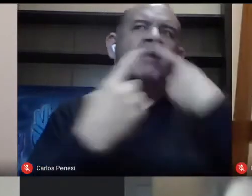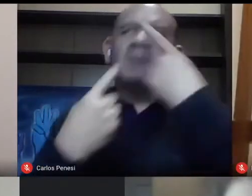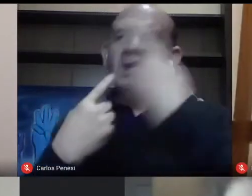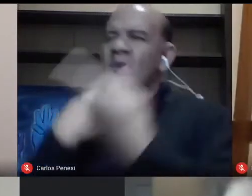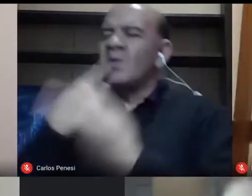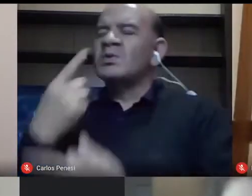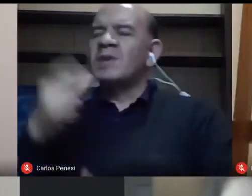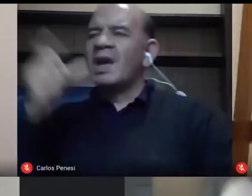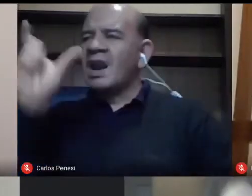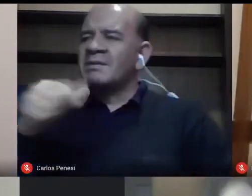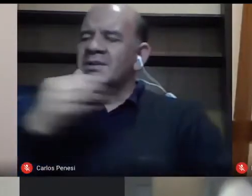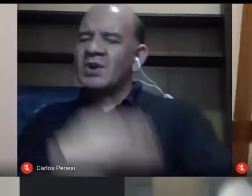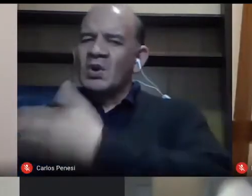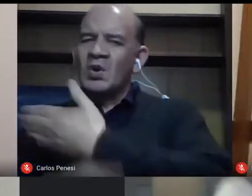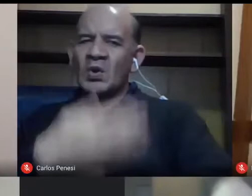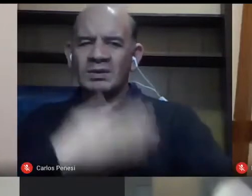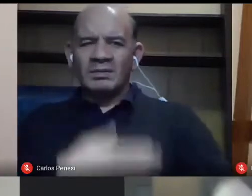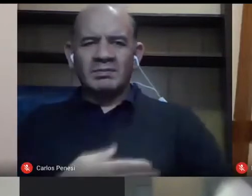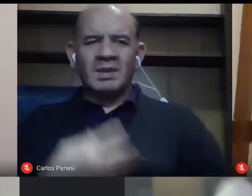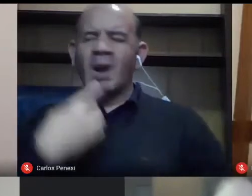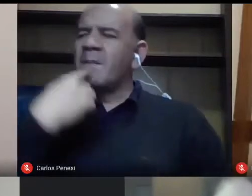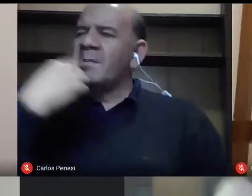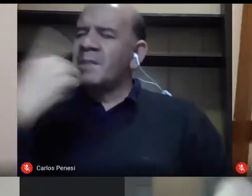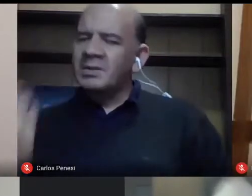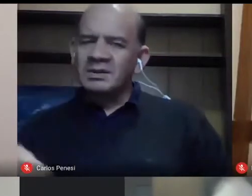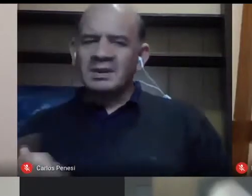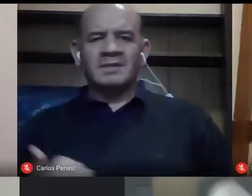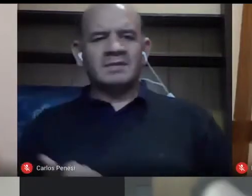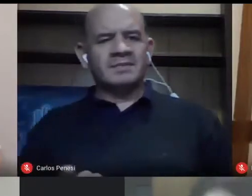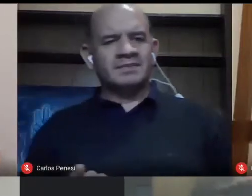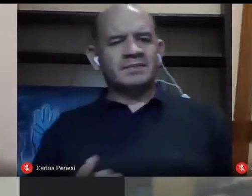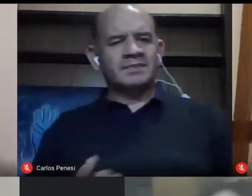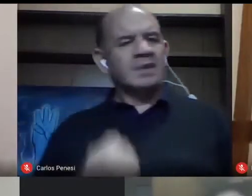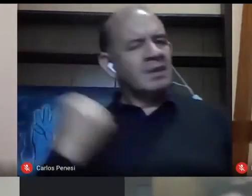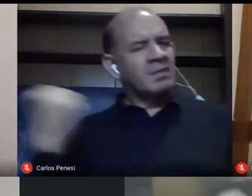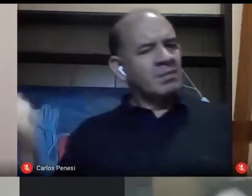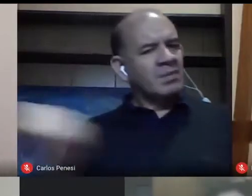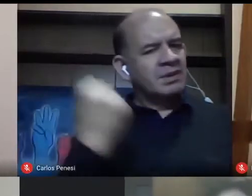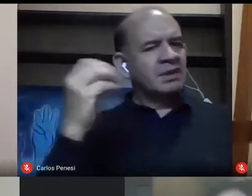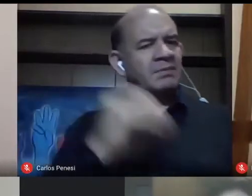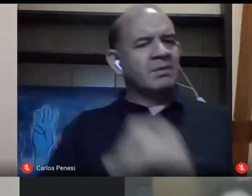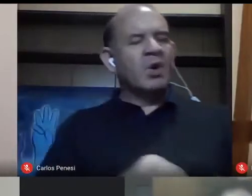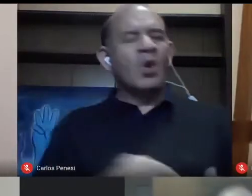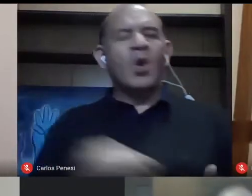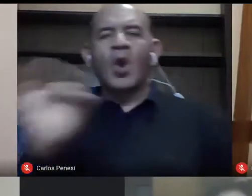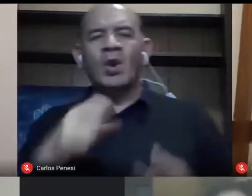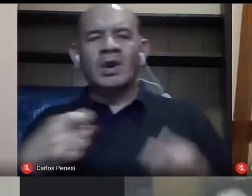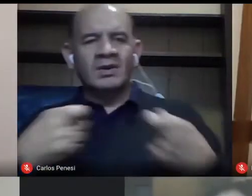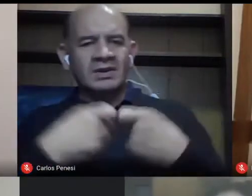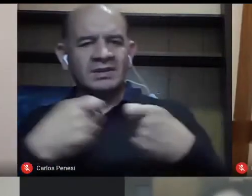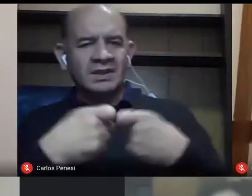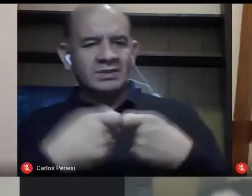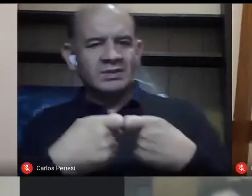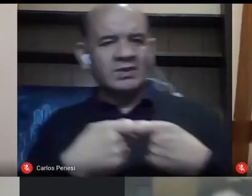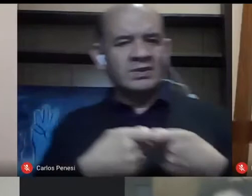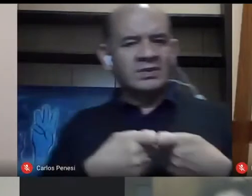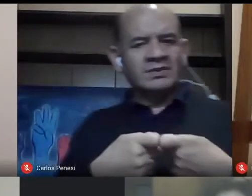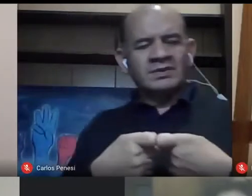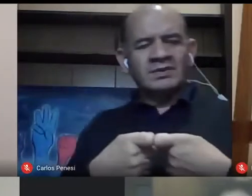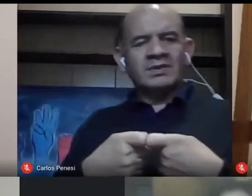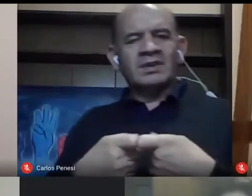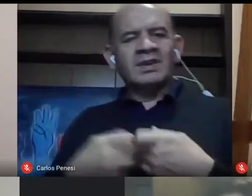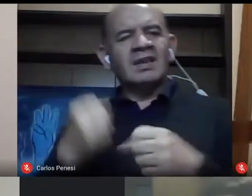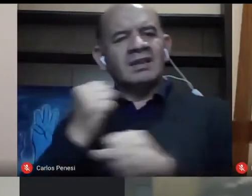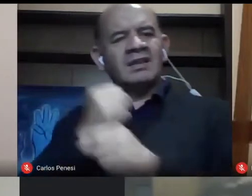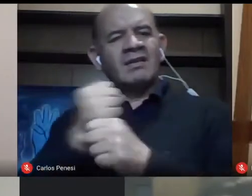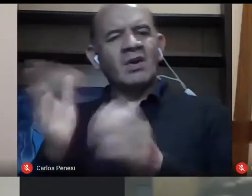discapacidad, de consultar a las organizaciones. Yo creo que se viene